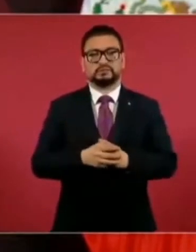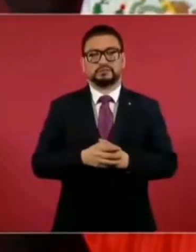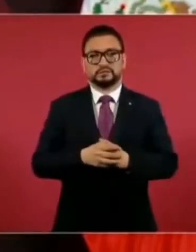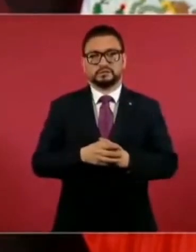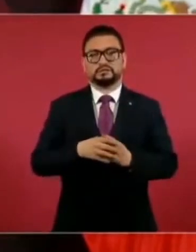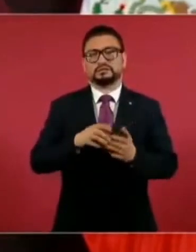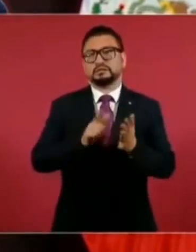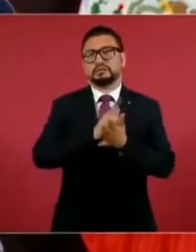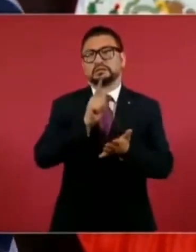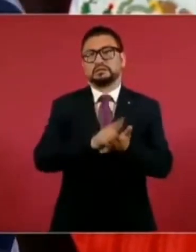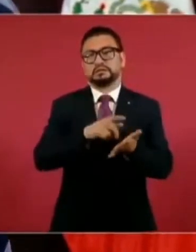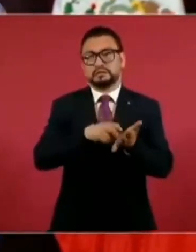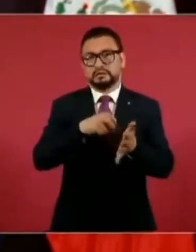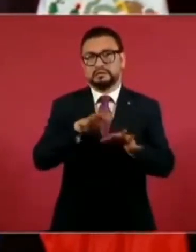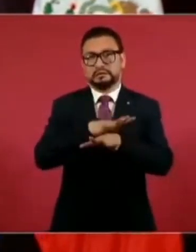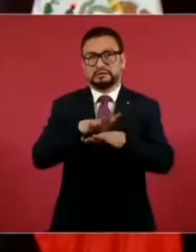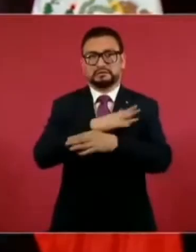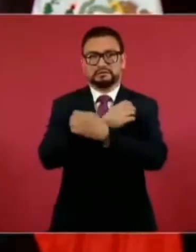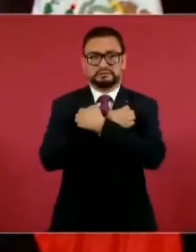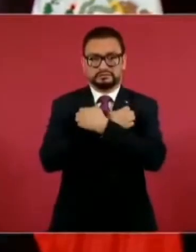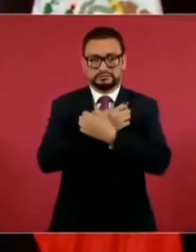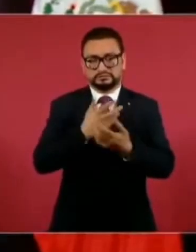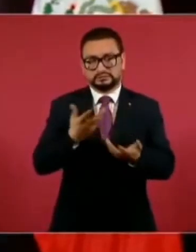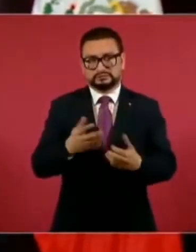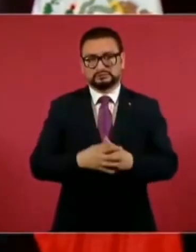reforma educativa,